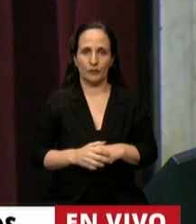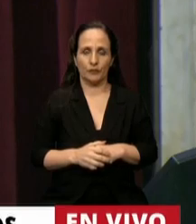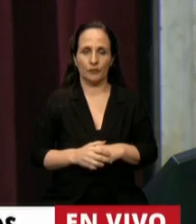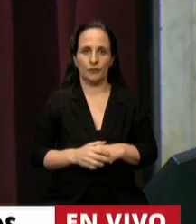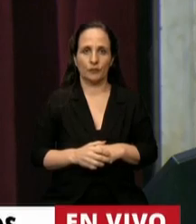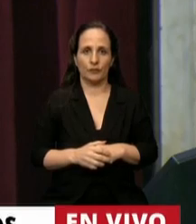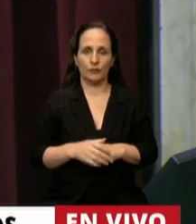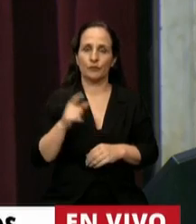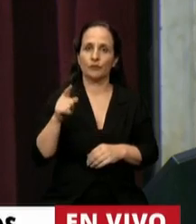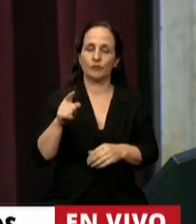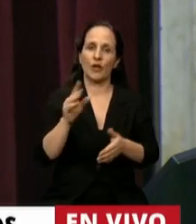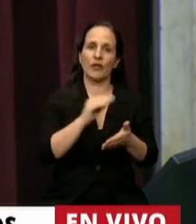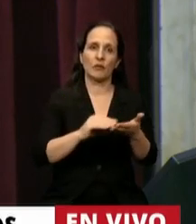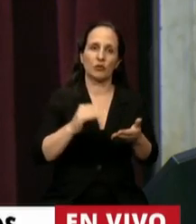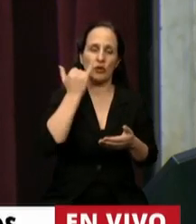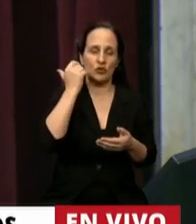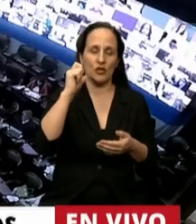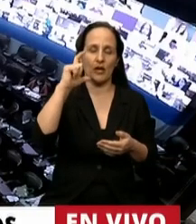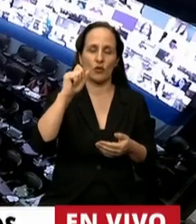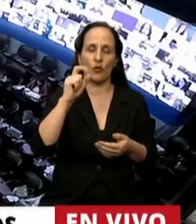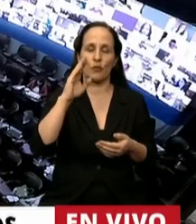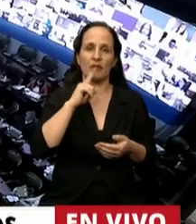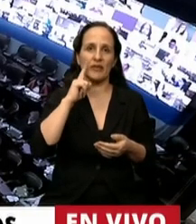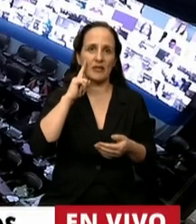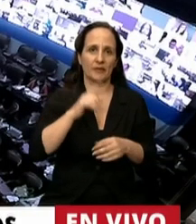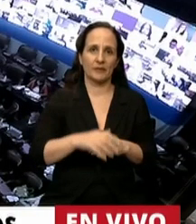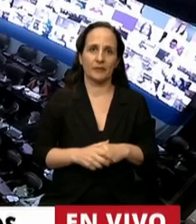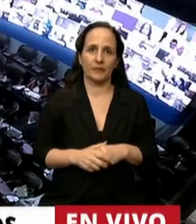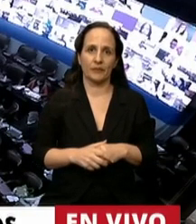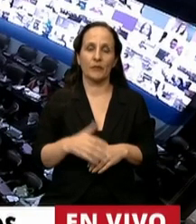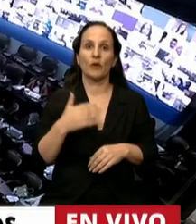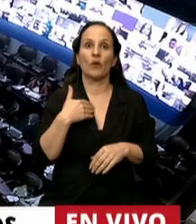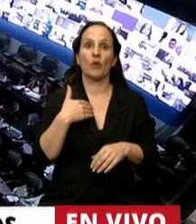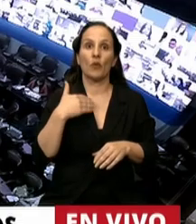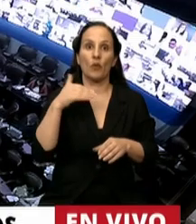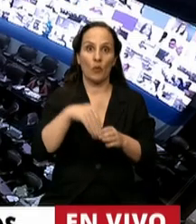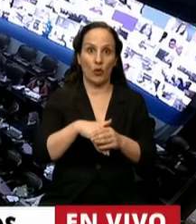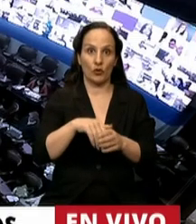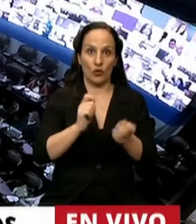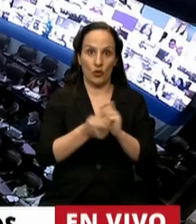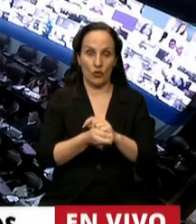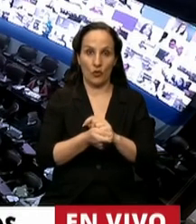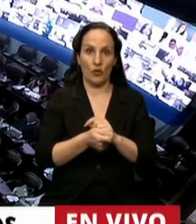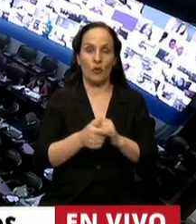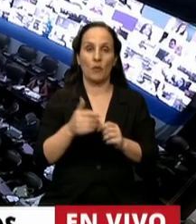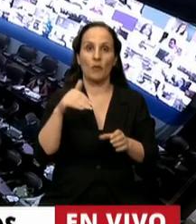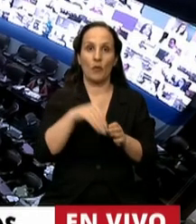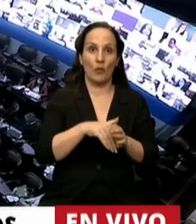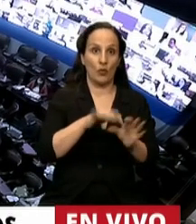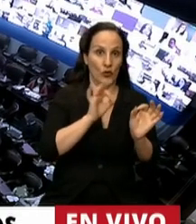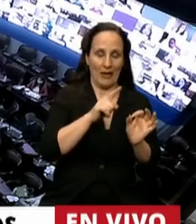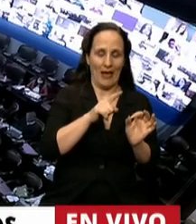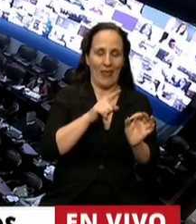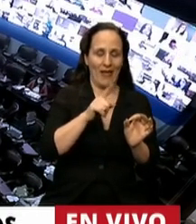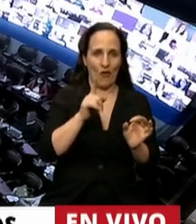Diputado Jacobiti, en el uso de la palabra. Para cambiar el sentido, pero para de abstención a negativo.